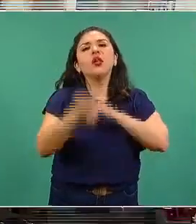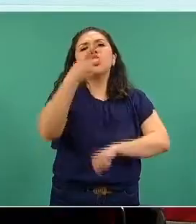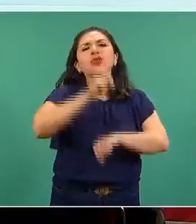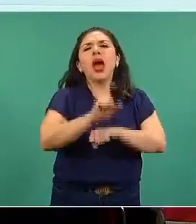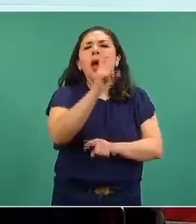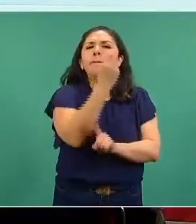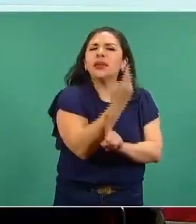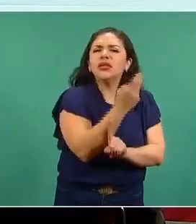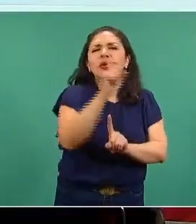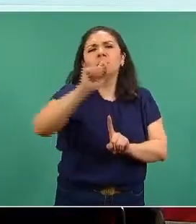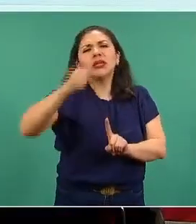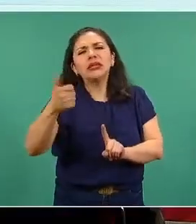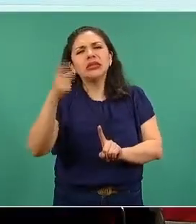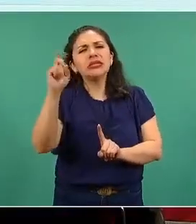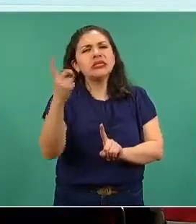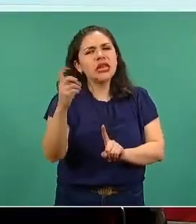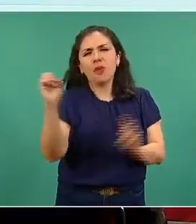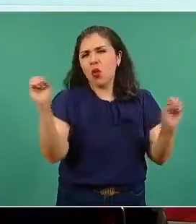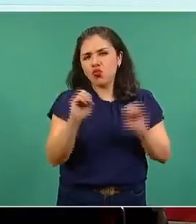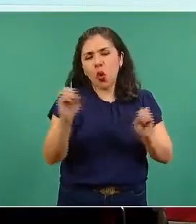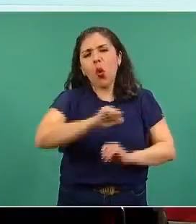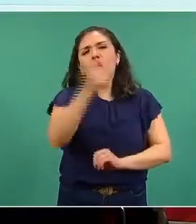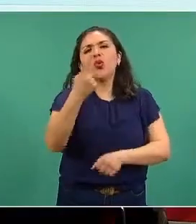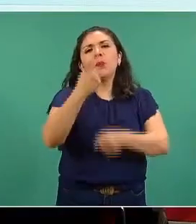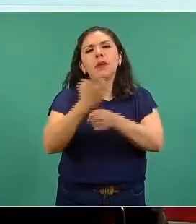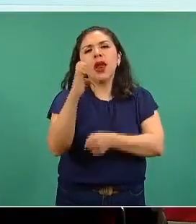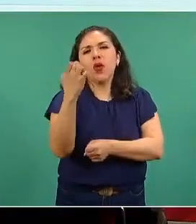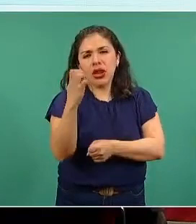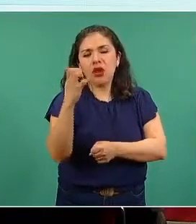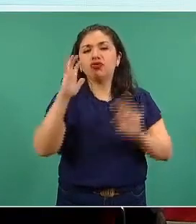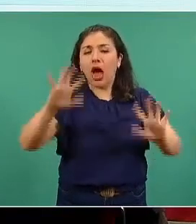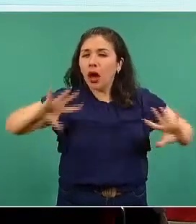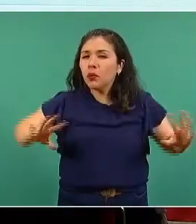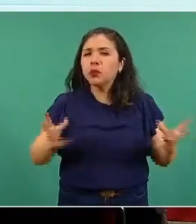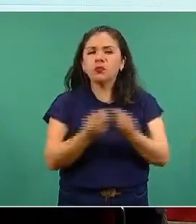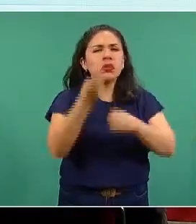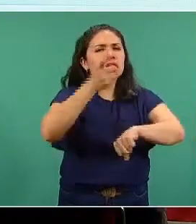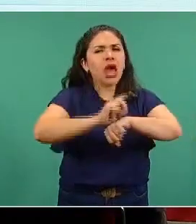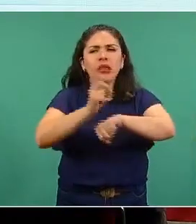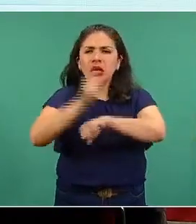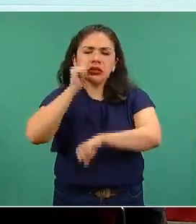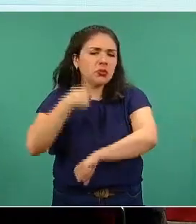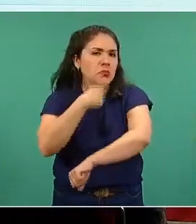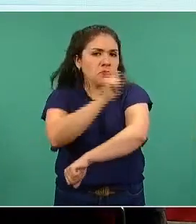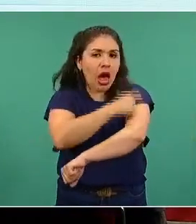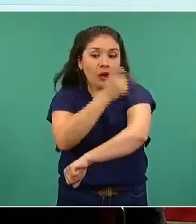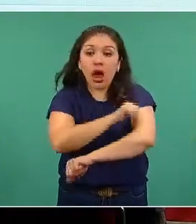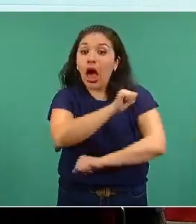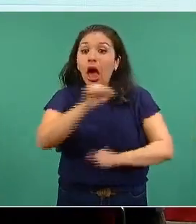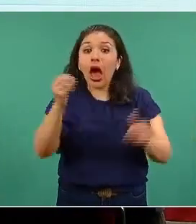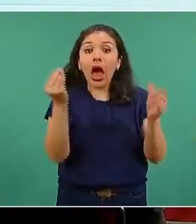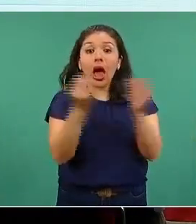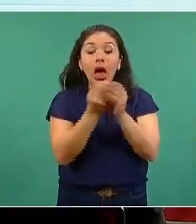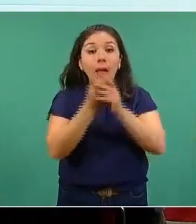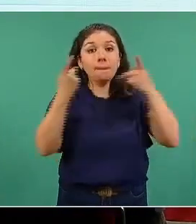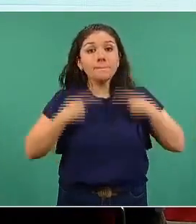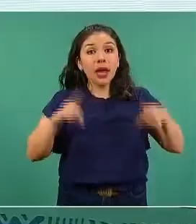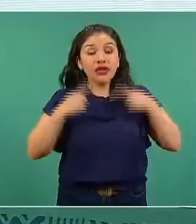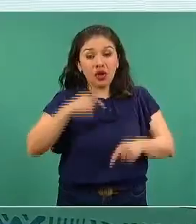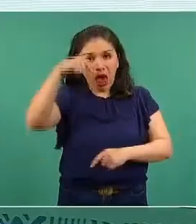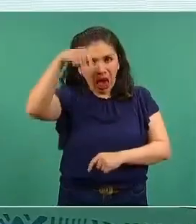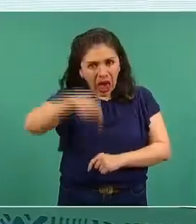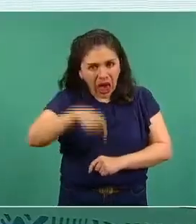el 26 de diciembre y el 1 de enero, hemos vacunado todos los días. Entonces, todas las personas que fueron vacunadas desde